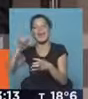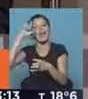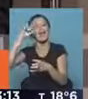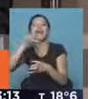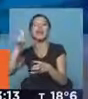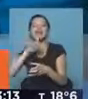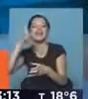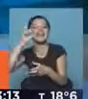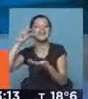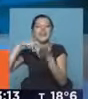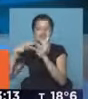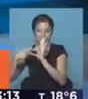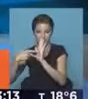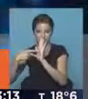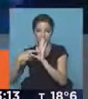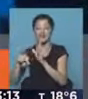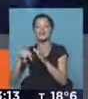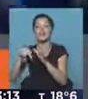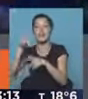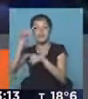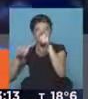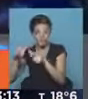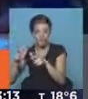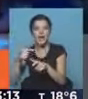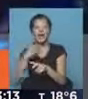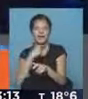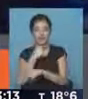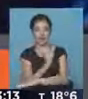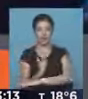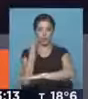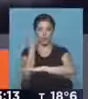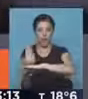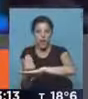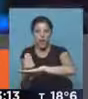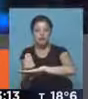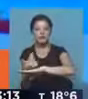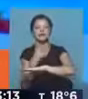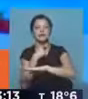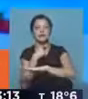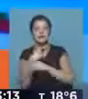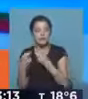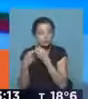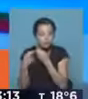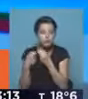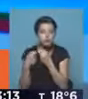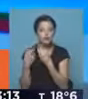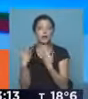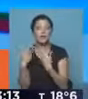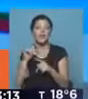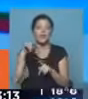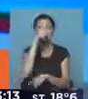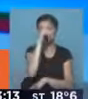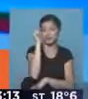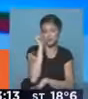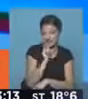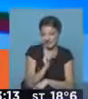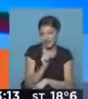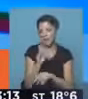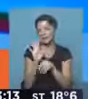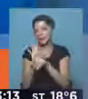la estabilidad política de un sistema. Es la gente que tiene ganas de gobernar, es la gente que conspira, es la gente que puede hacer daño. Entonces lo que me gusta de